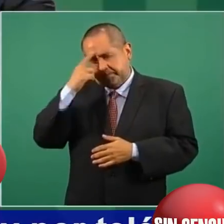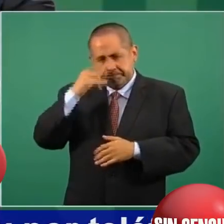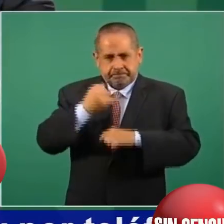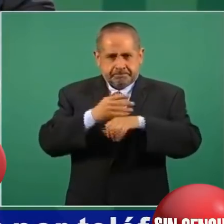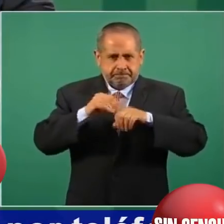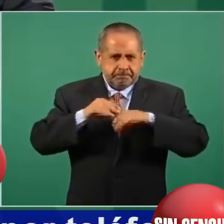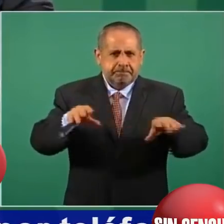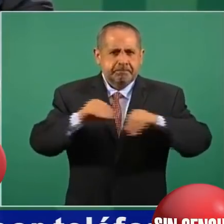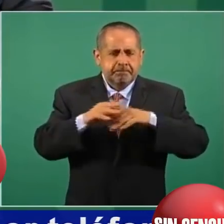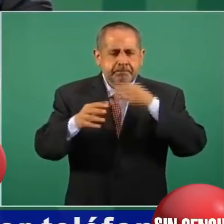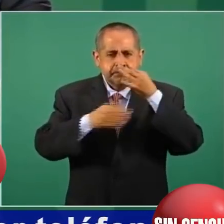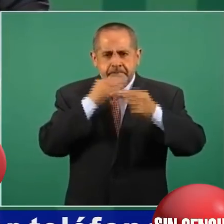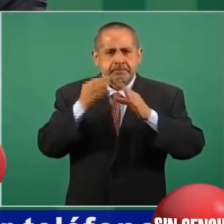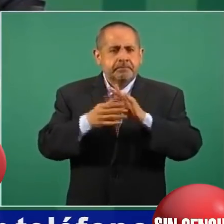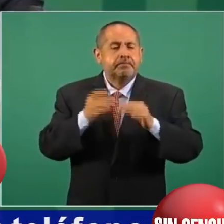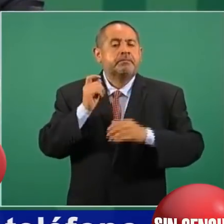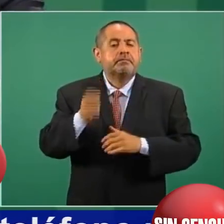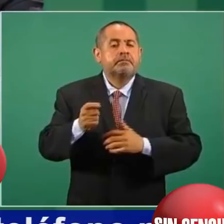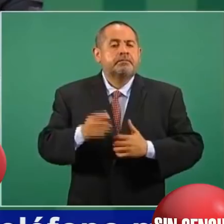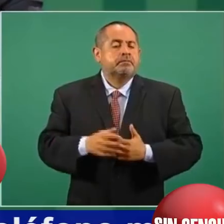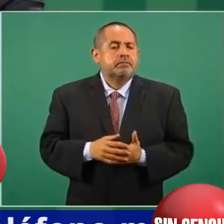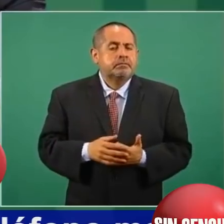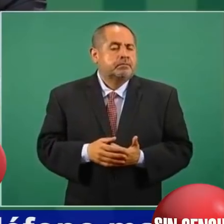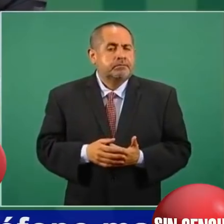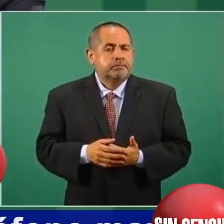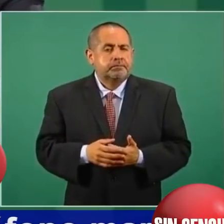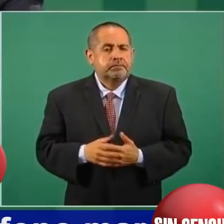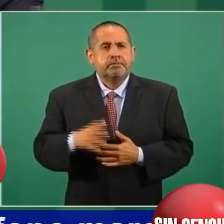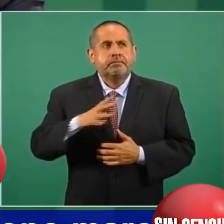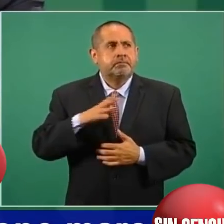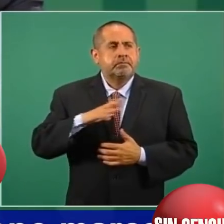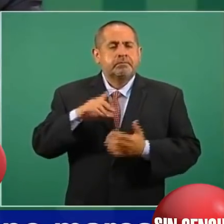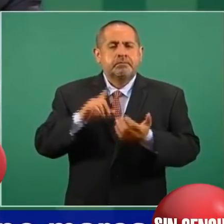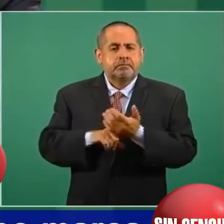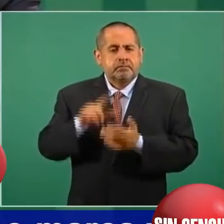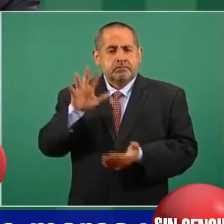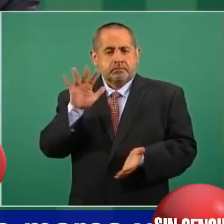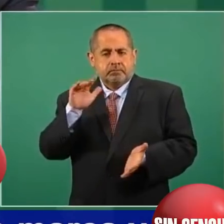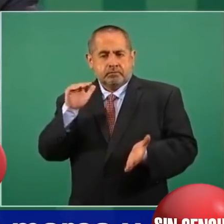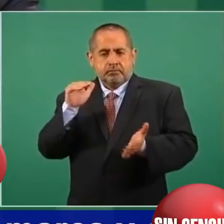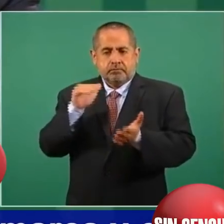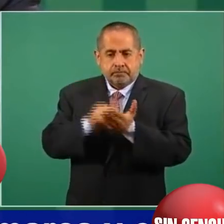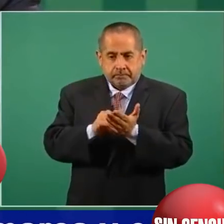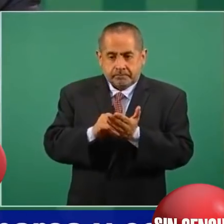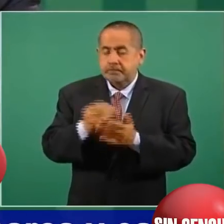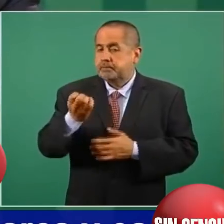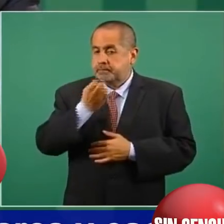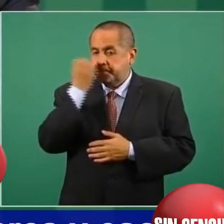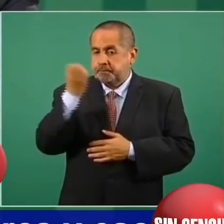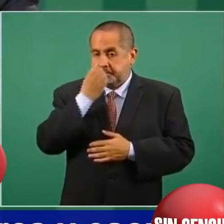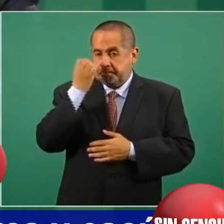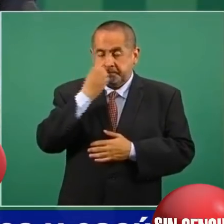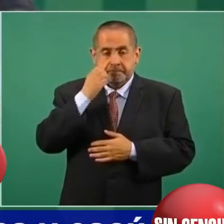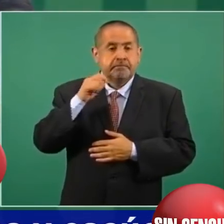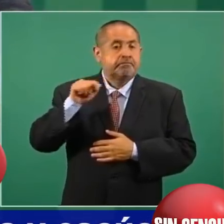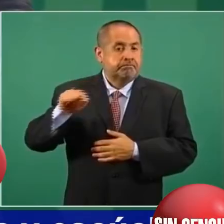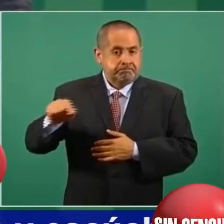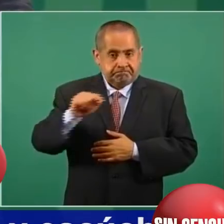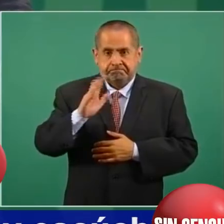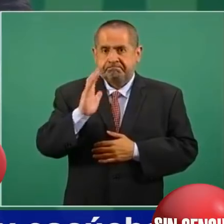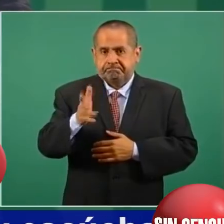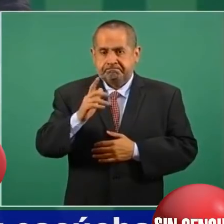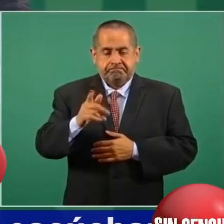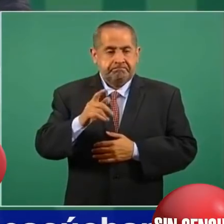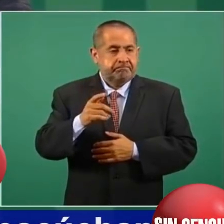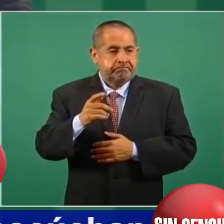informarlo, de que ya hay 50,000 escuelas que están